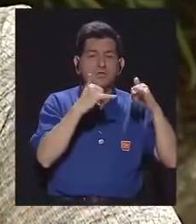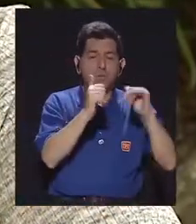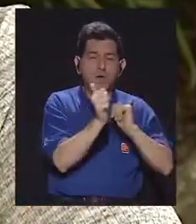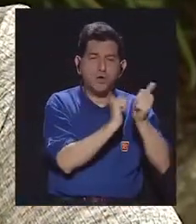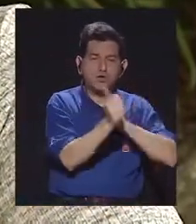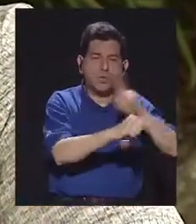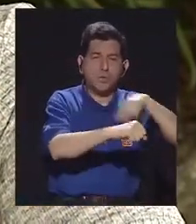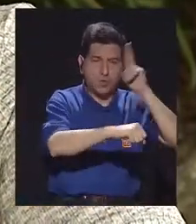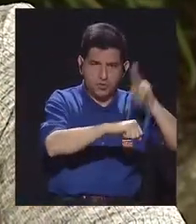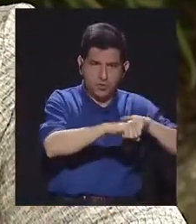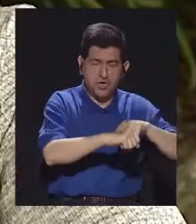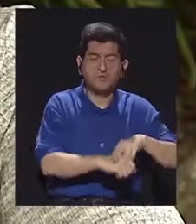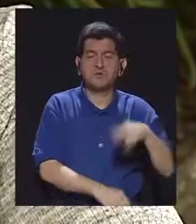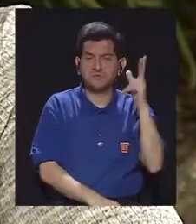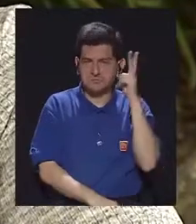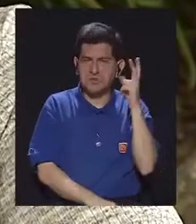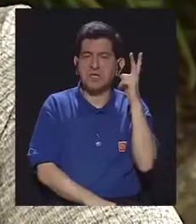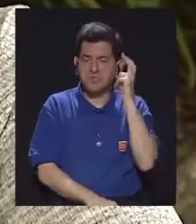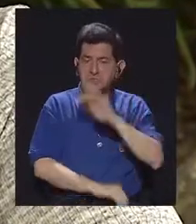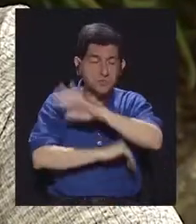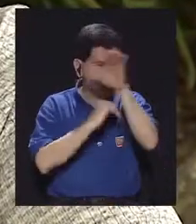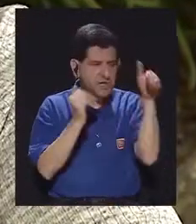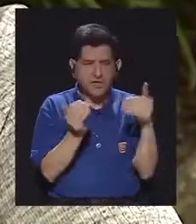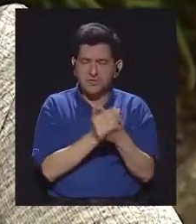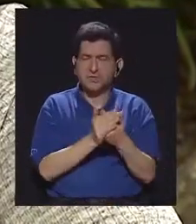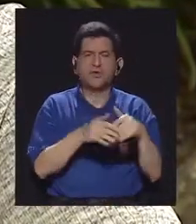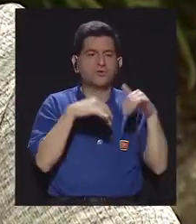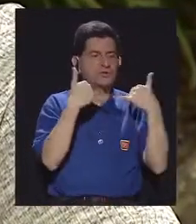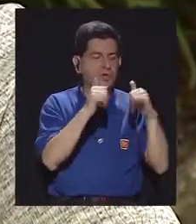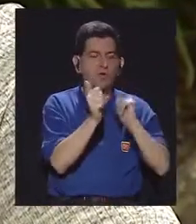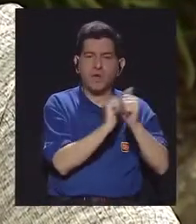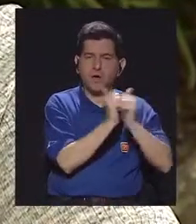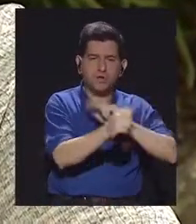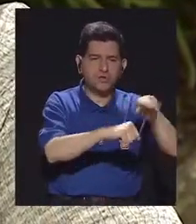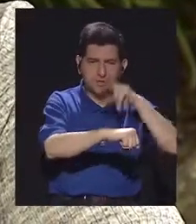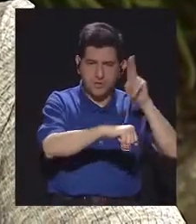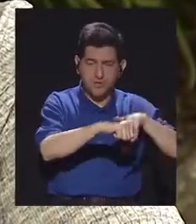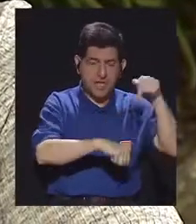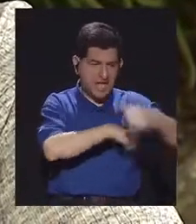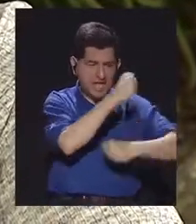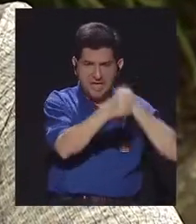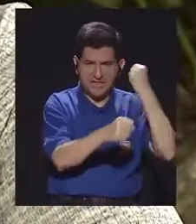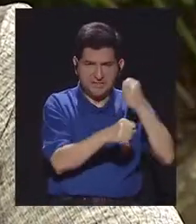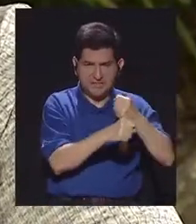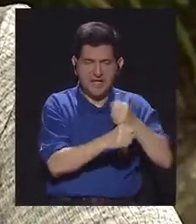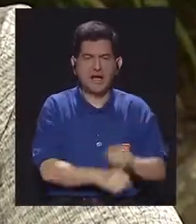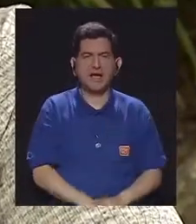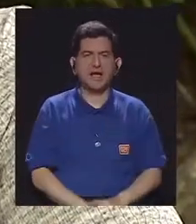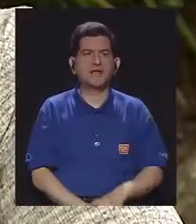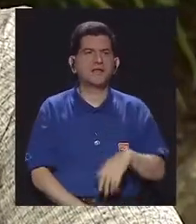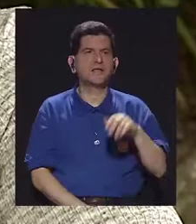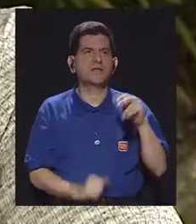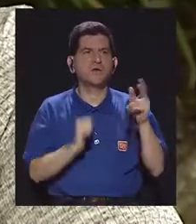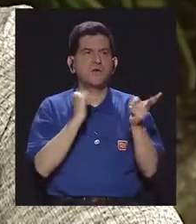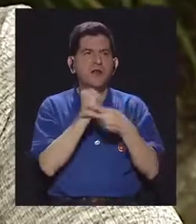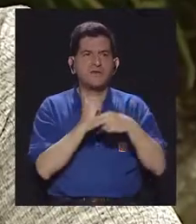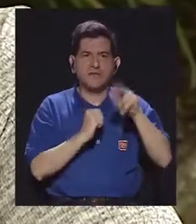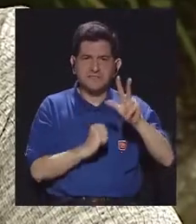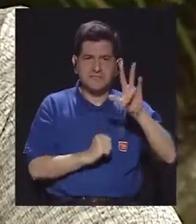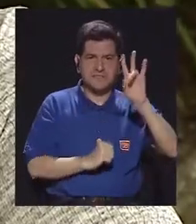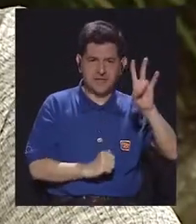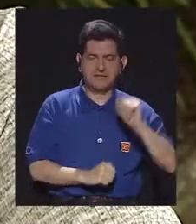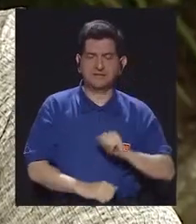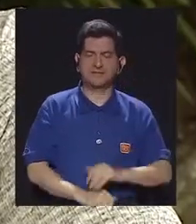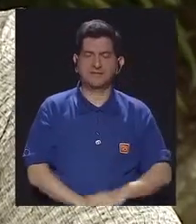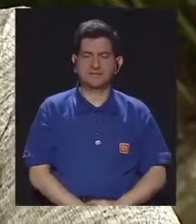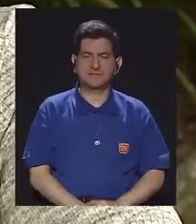Deportivos Nacionales. Todos han escuchado en algún momento los Juegos Deportivos Nacionales. Ya tenemos... Este año vamos a hacer la edición número 37 de